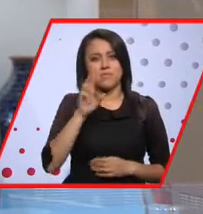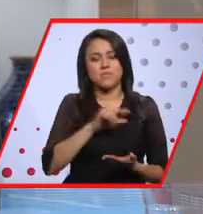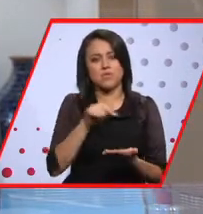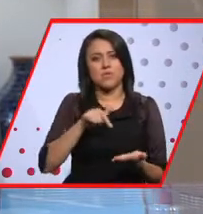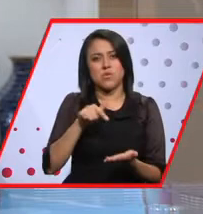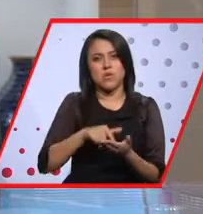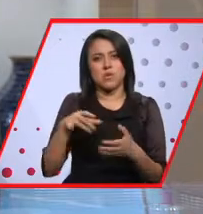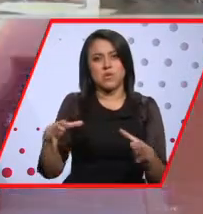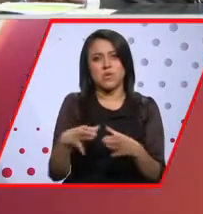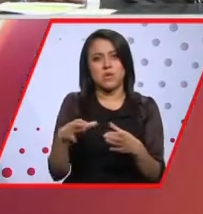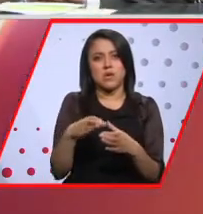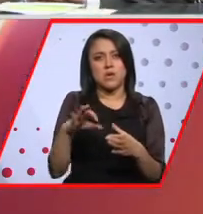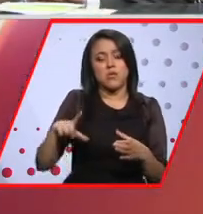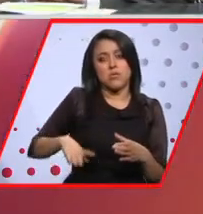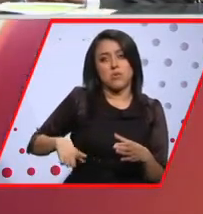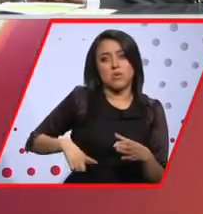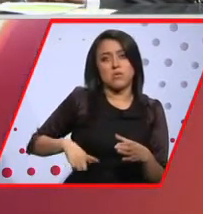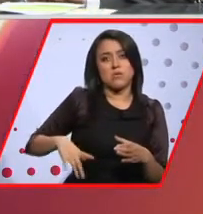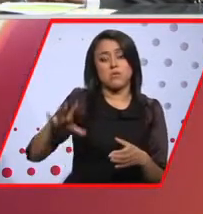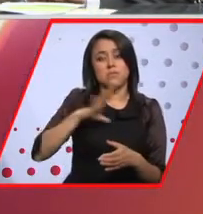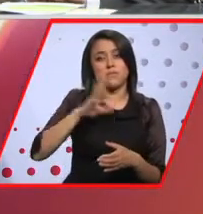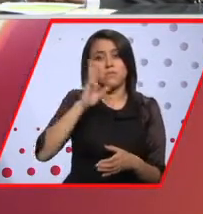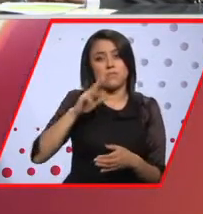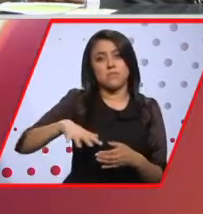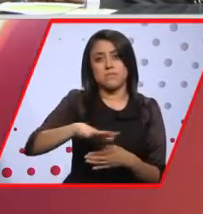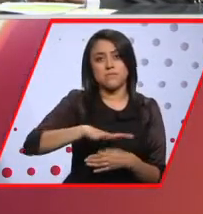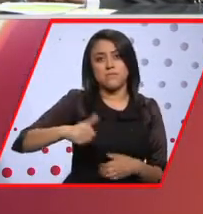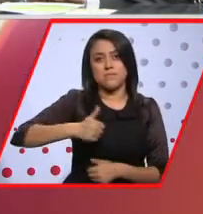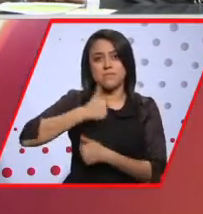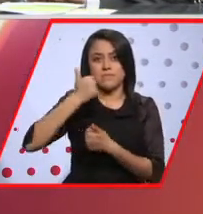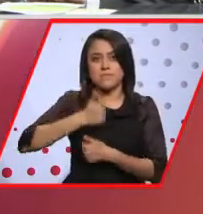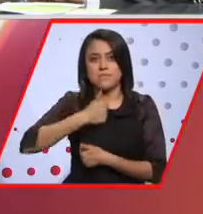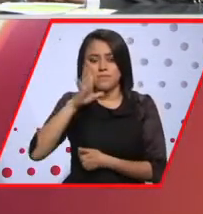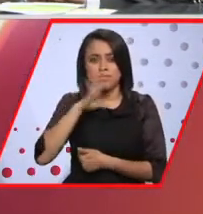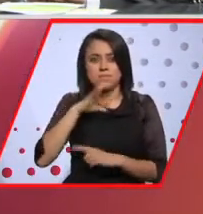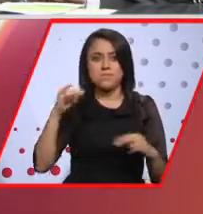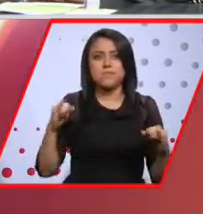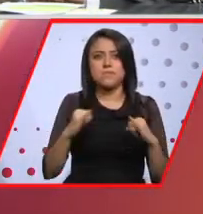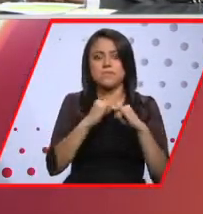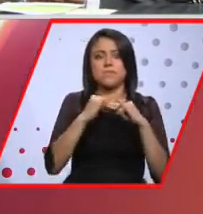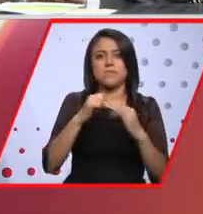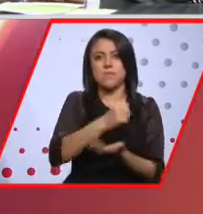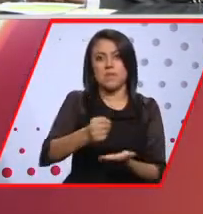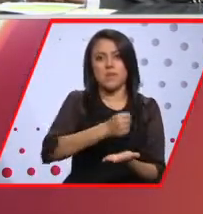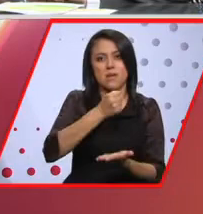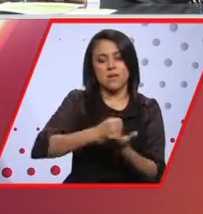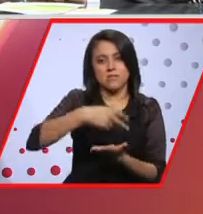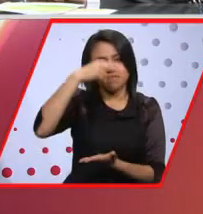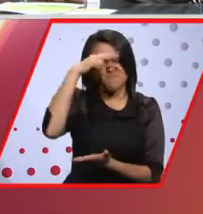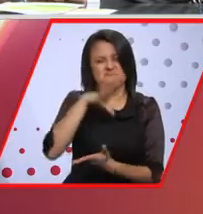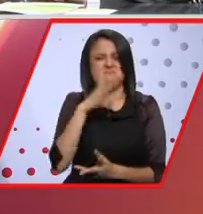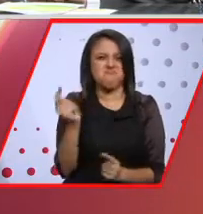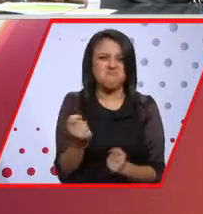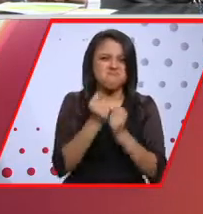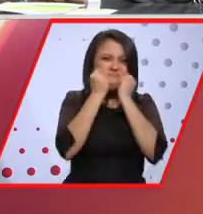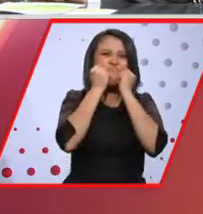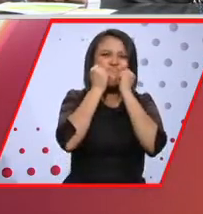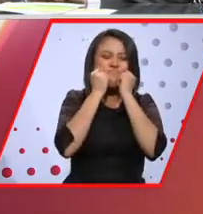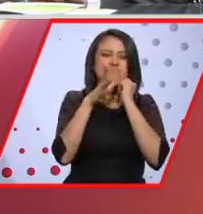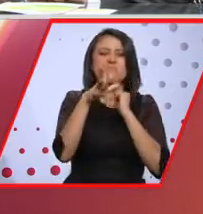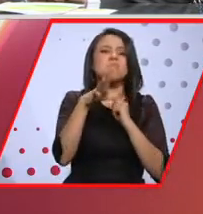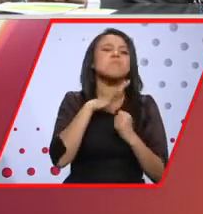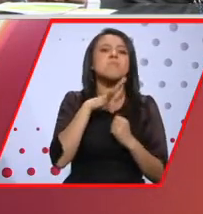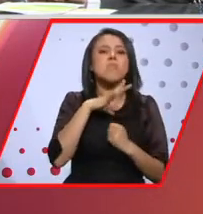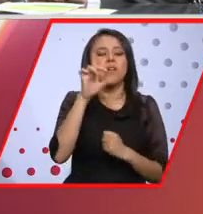central, les aviso que el Instituto de Verificación Administrativa de la Ciudad de México les valió un sorbete. La señora nos comenta en